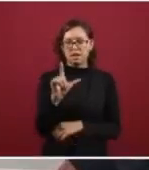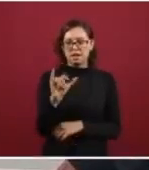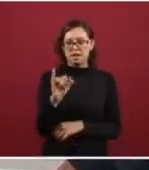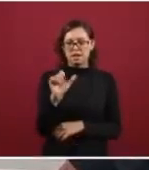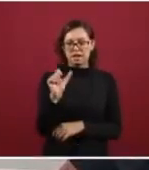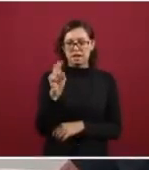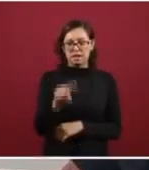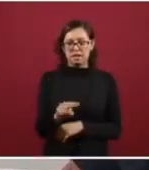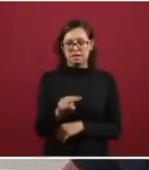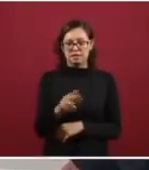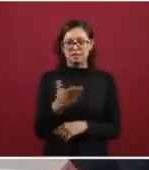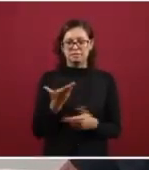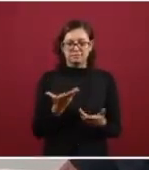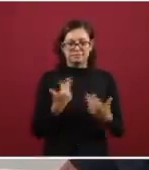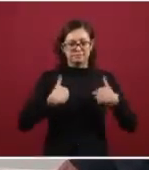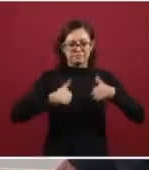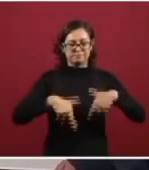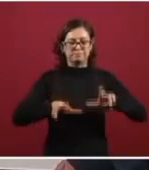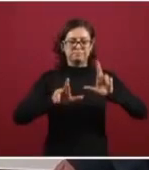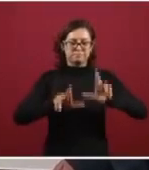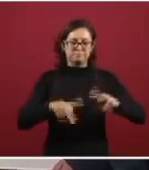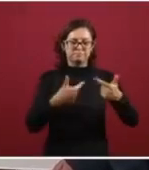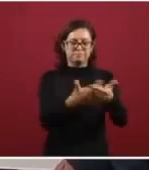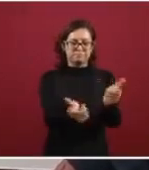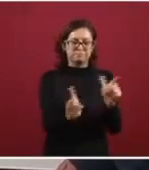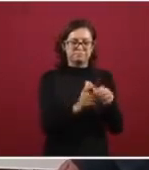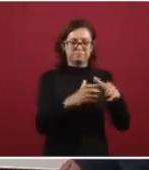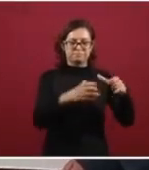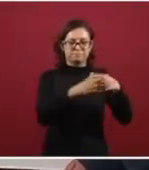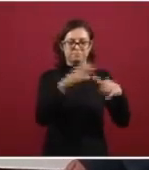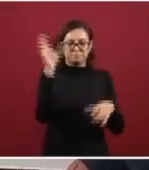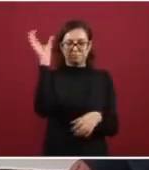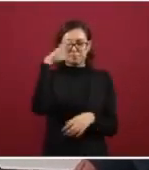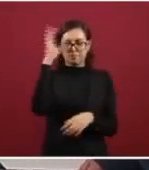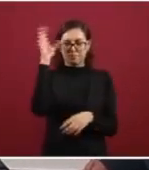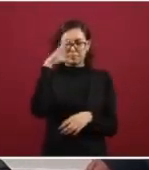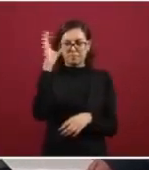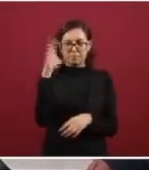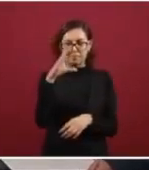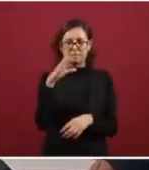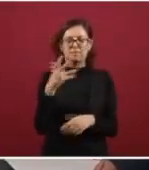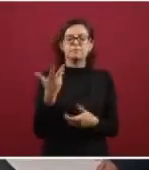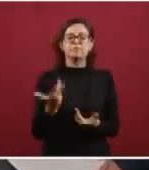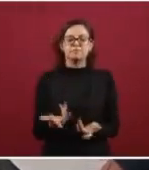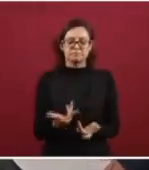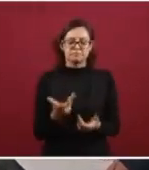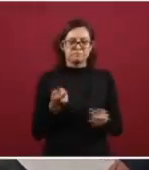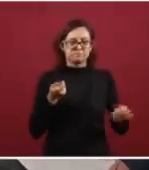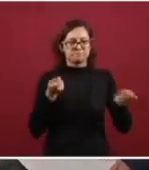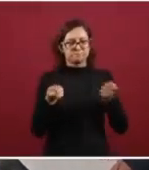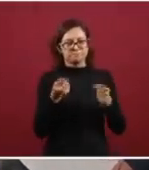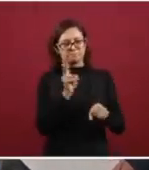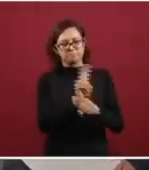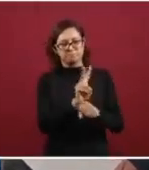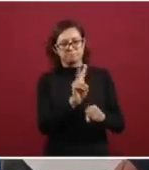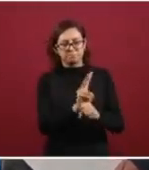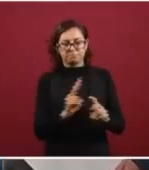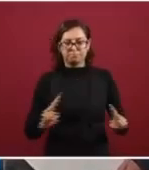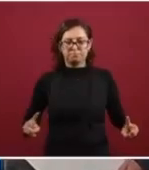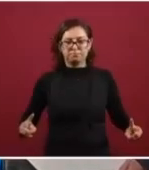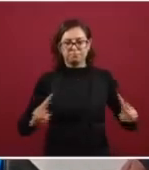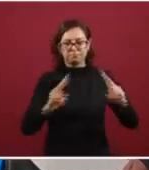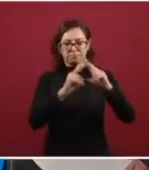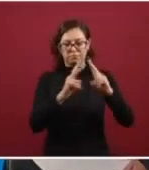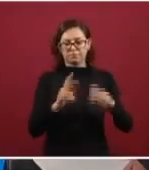En el campo de prevención obtuvo mención honorífica el grupo de científicos conformados por Ana Lilian Martín del Pozo, María Aurora